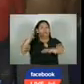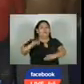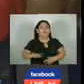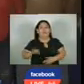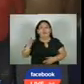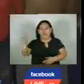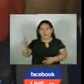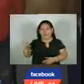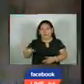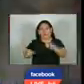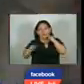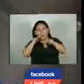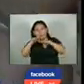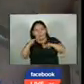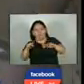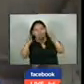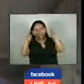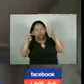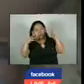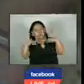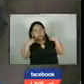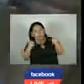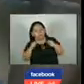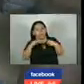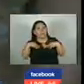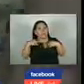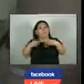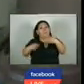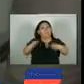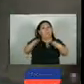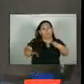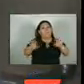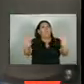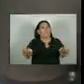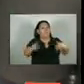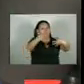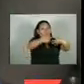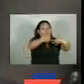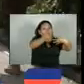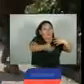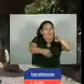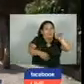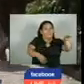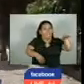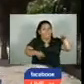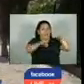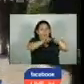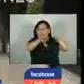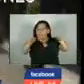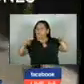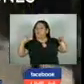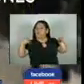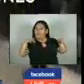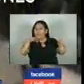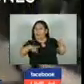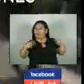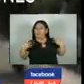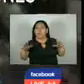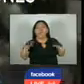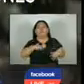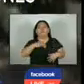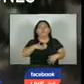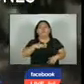acuerdo con el titular de seguridad, se debe a la implementación del régimen de excepción que de marzo a noviembre de este año ha dejado como